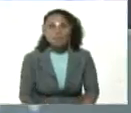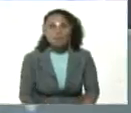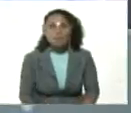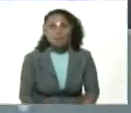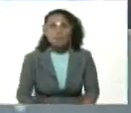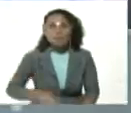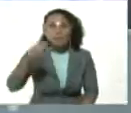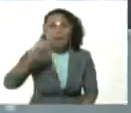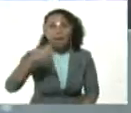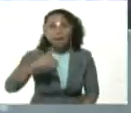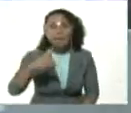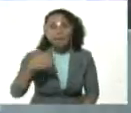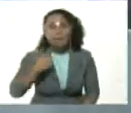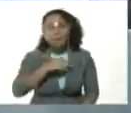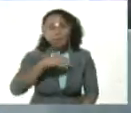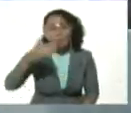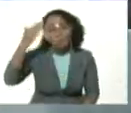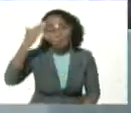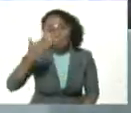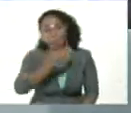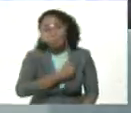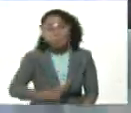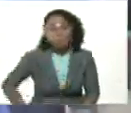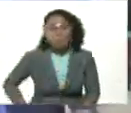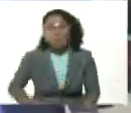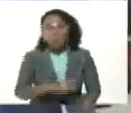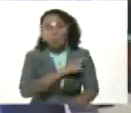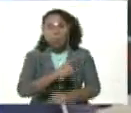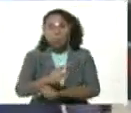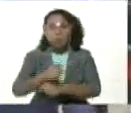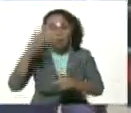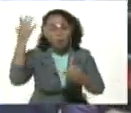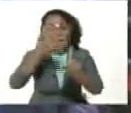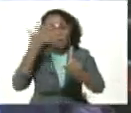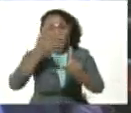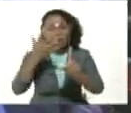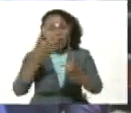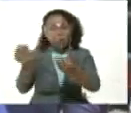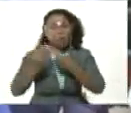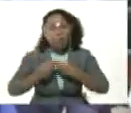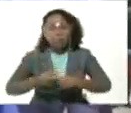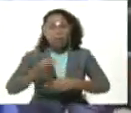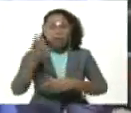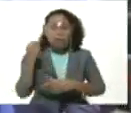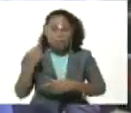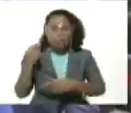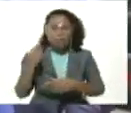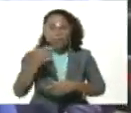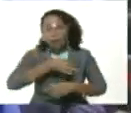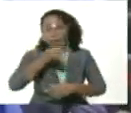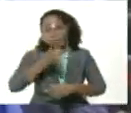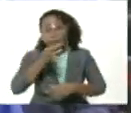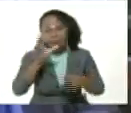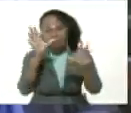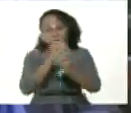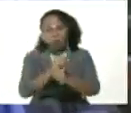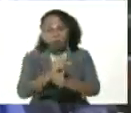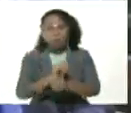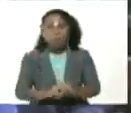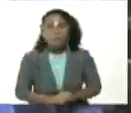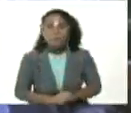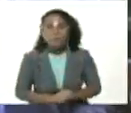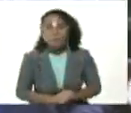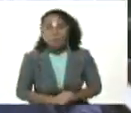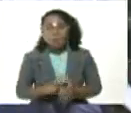Bueno, aquí estamos, mi comandante presidente Nicolás Maduro, cumpliendo su instrucción dada en la tarde y noche de ayer, con todo un